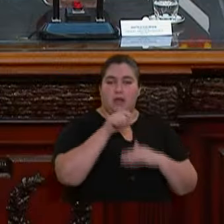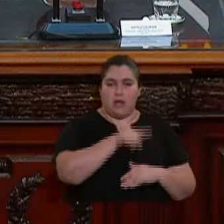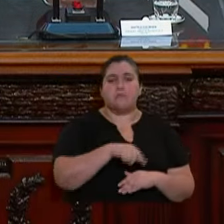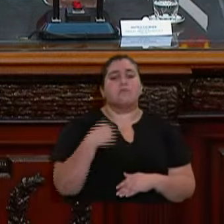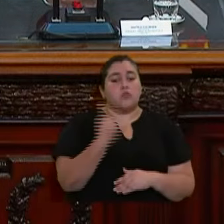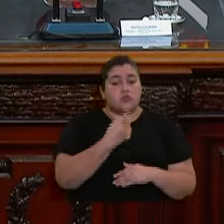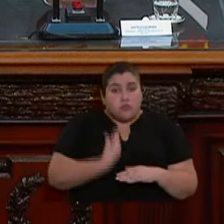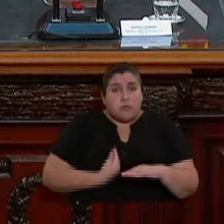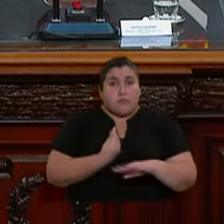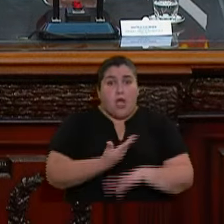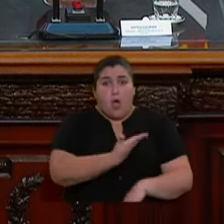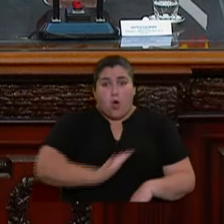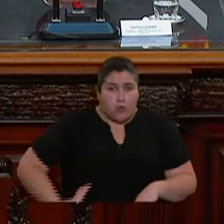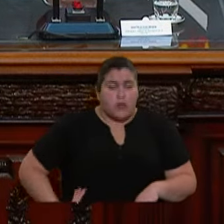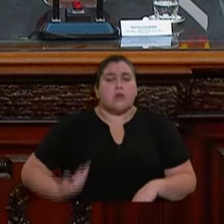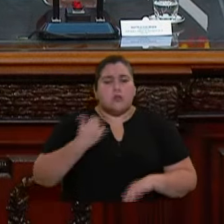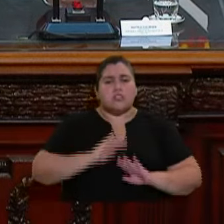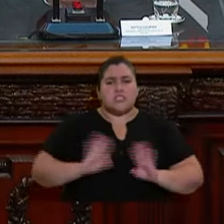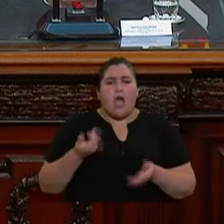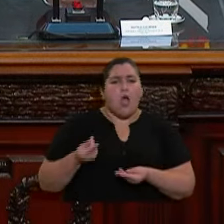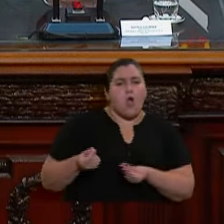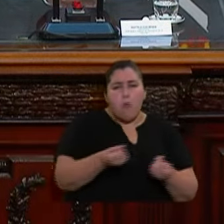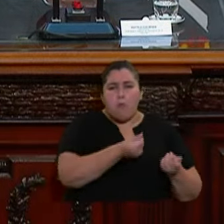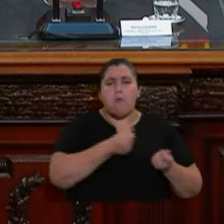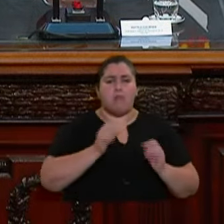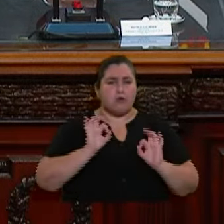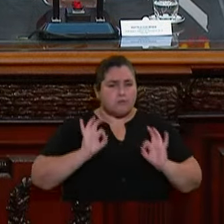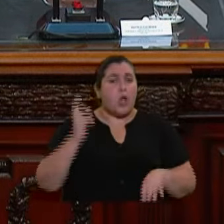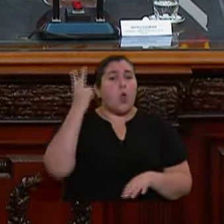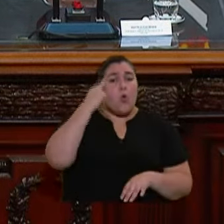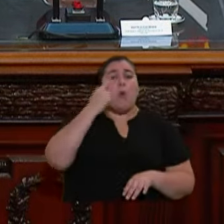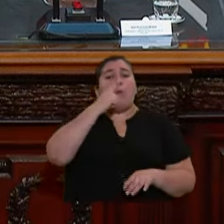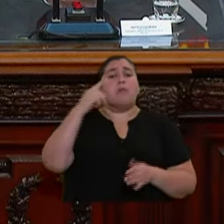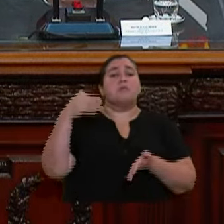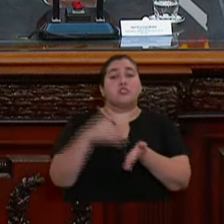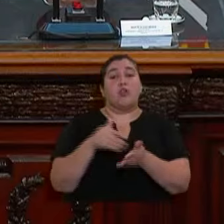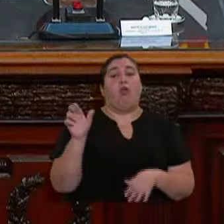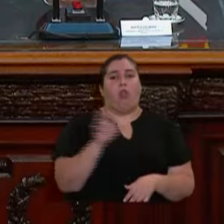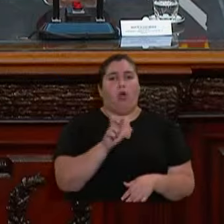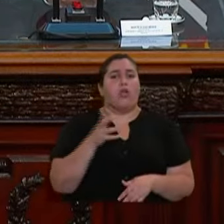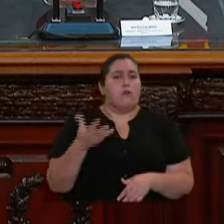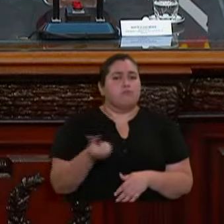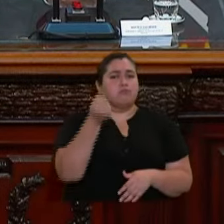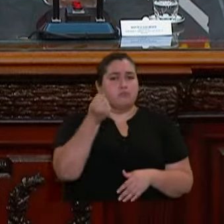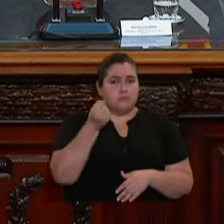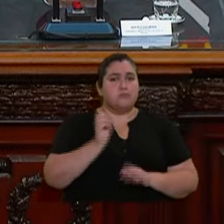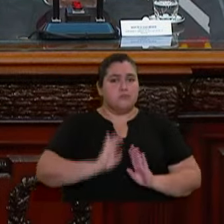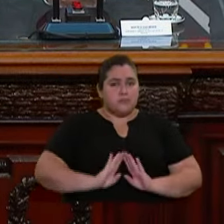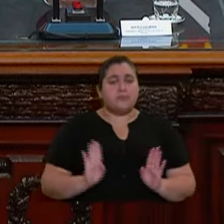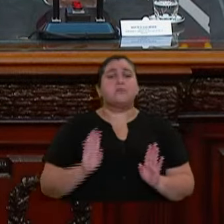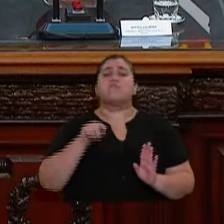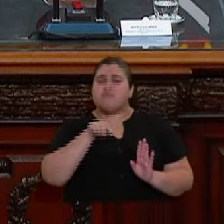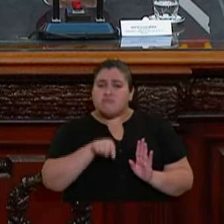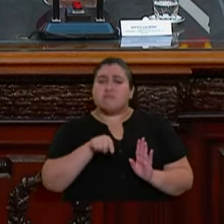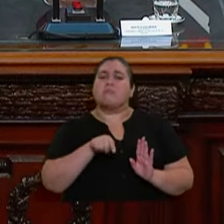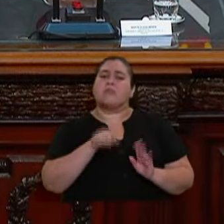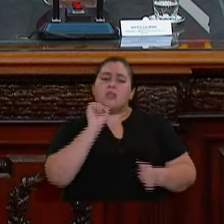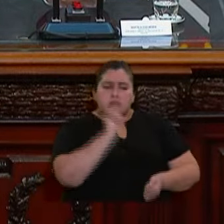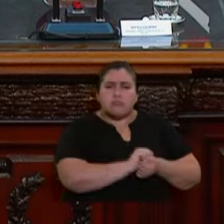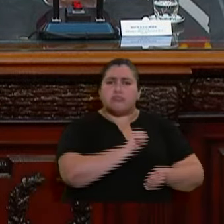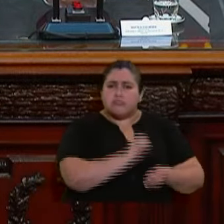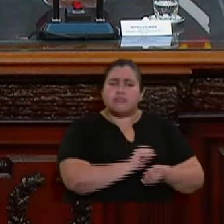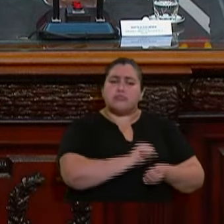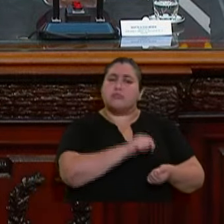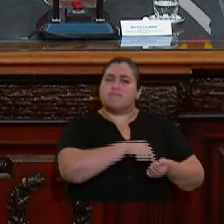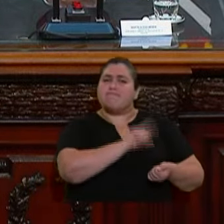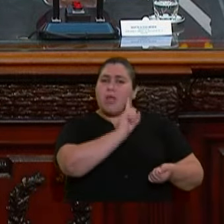al gobierno, hemos comprado en el mercado cerca de 9.000 millones de dólares, donde, pese a esta emisión,